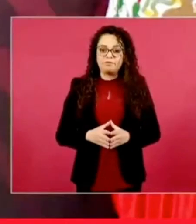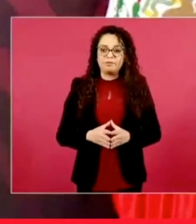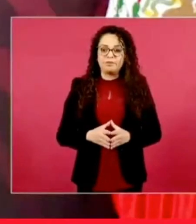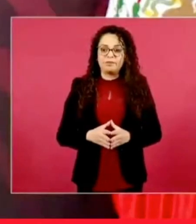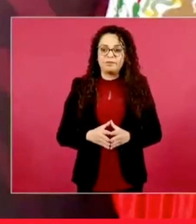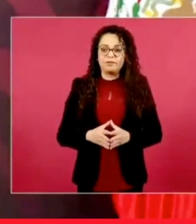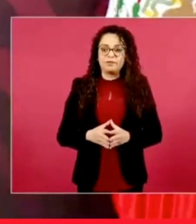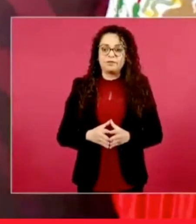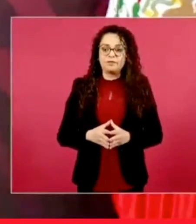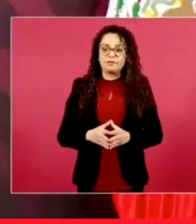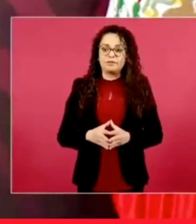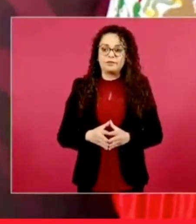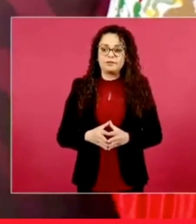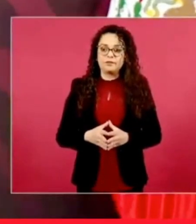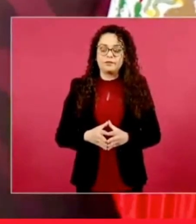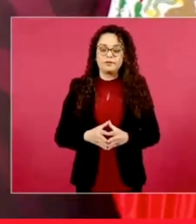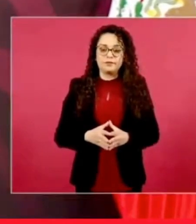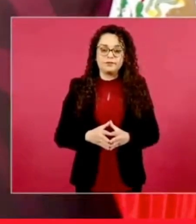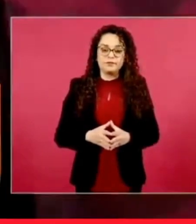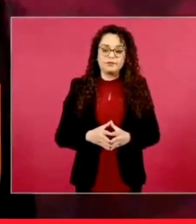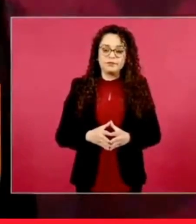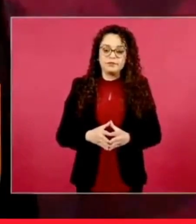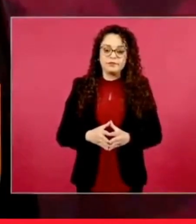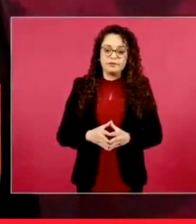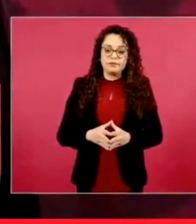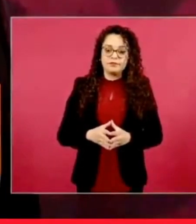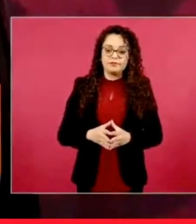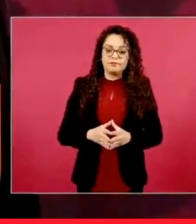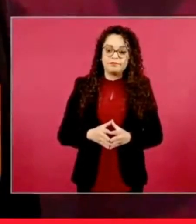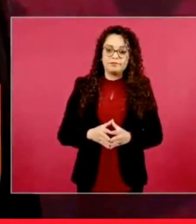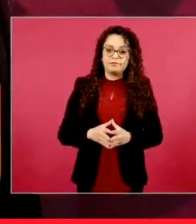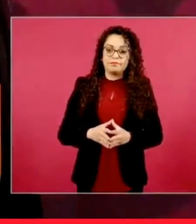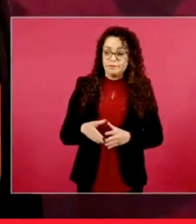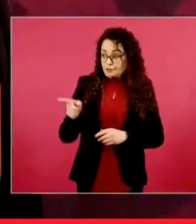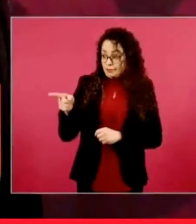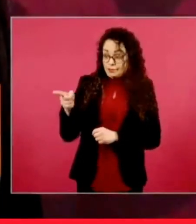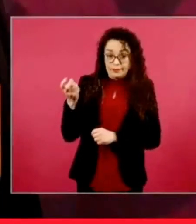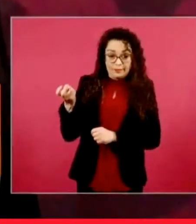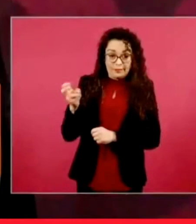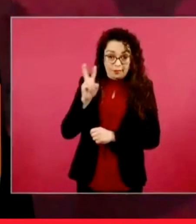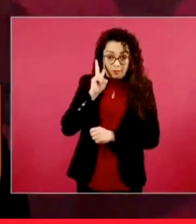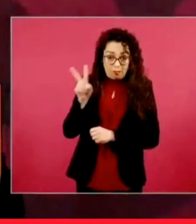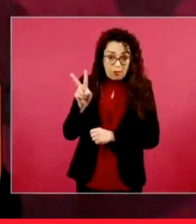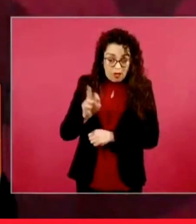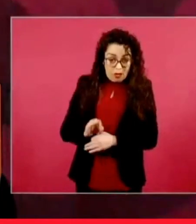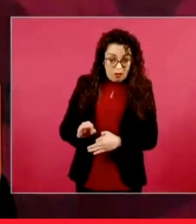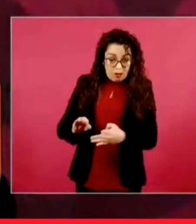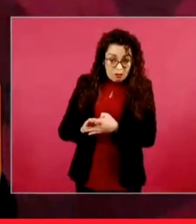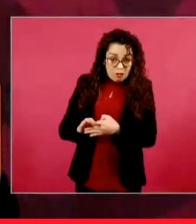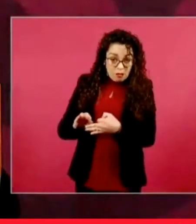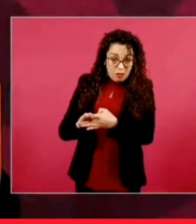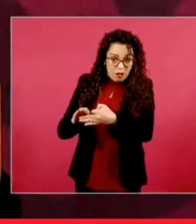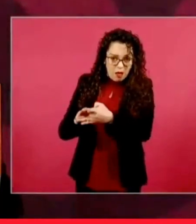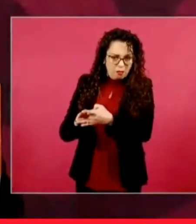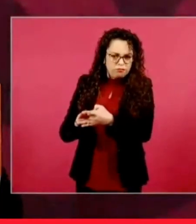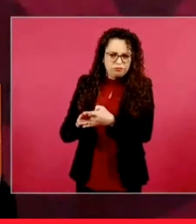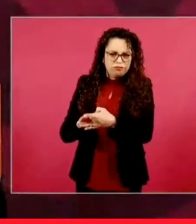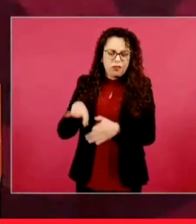esto no se ve con frecuencia. Hay veces que no hay ningún